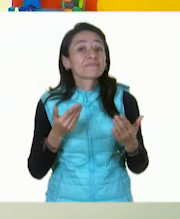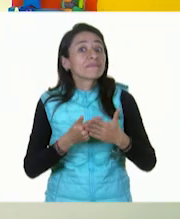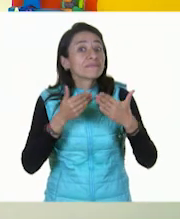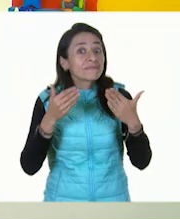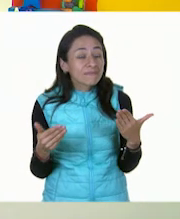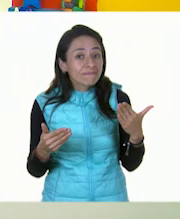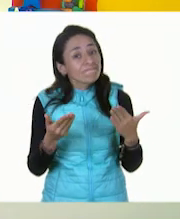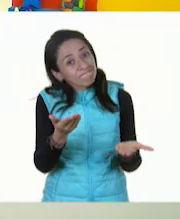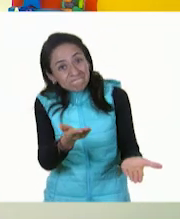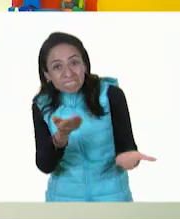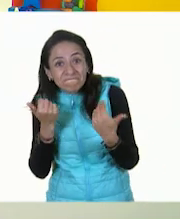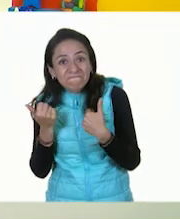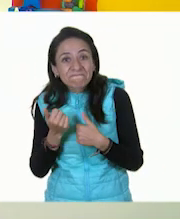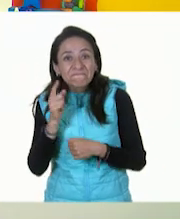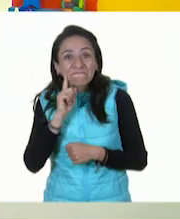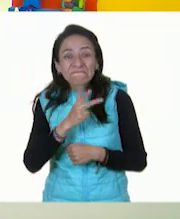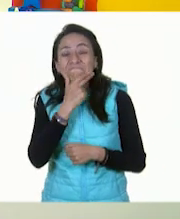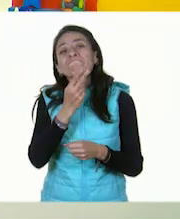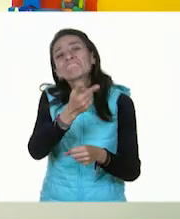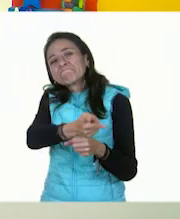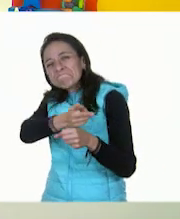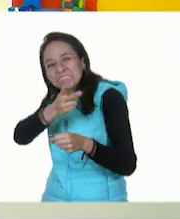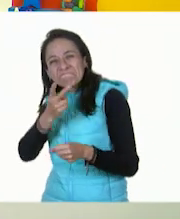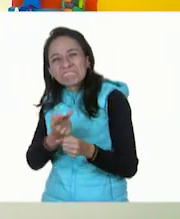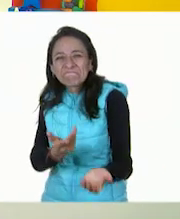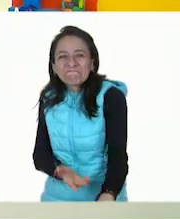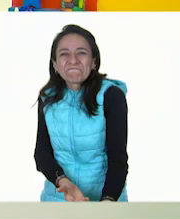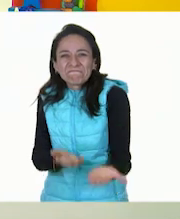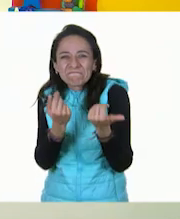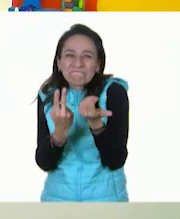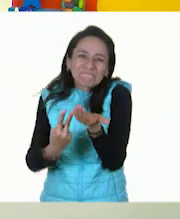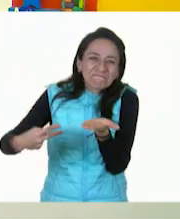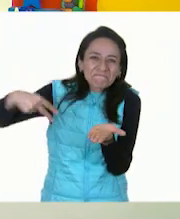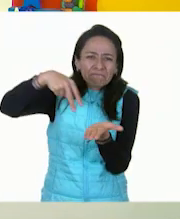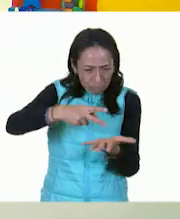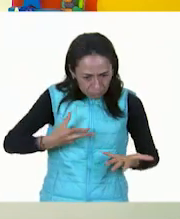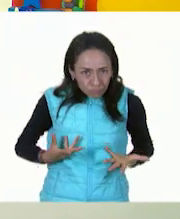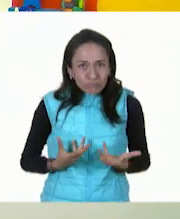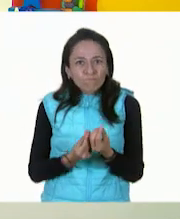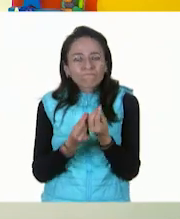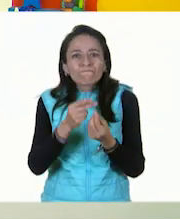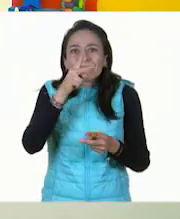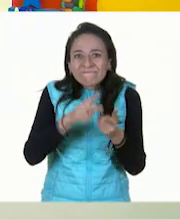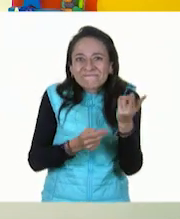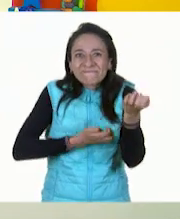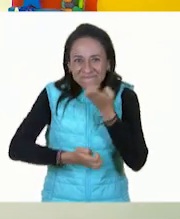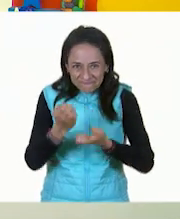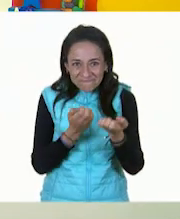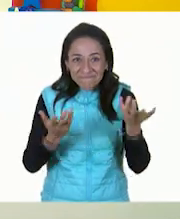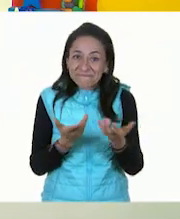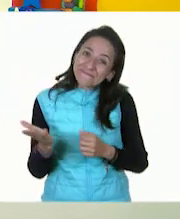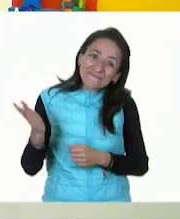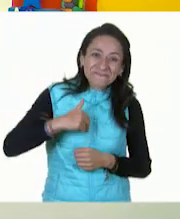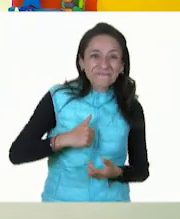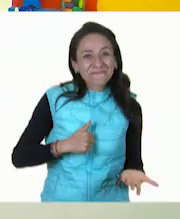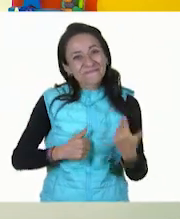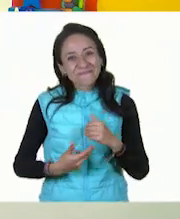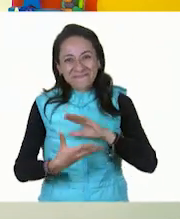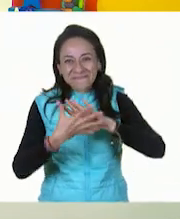Ahora las y los invitamos a ponerse de pie y hacer junto con nosotras la pausa activa. ¡Vamos! ¡Venga, Itza!